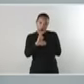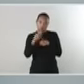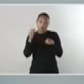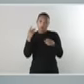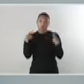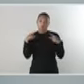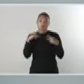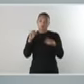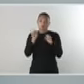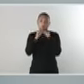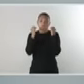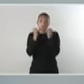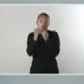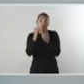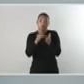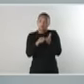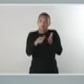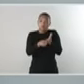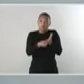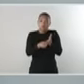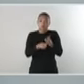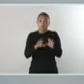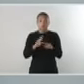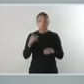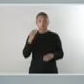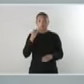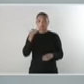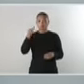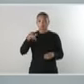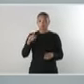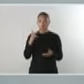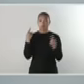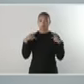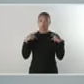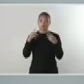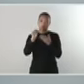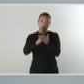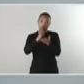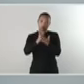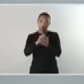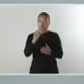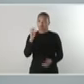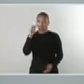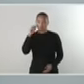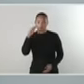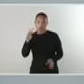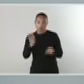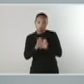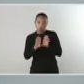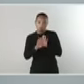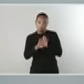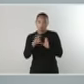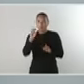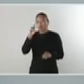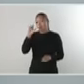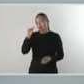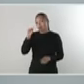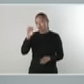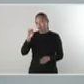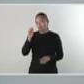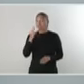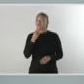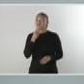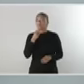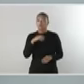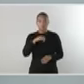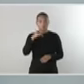finanzas transparentes ya es tiempo que los ciudadanos tamaulipecos no nos vean como clientes o usuarios sino como